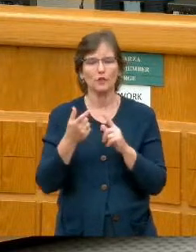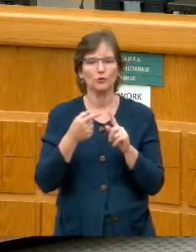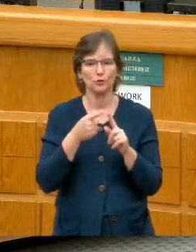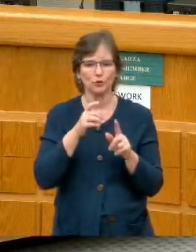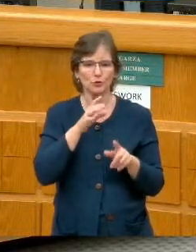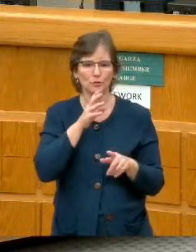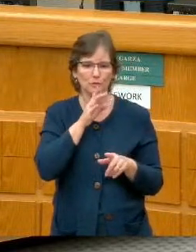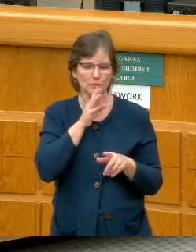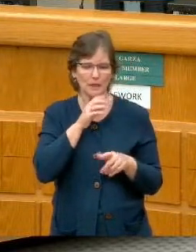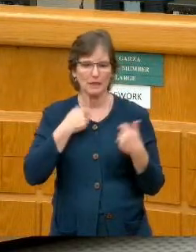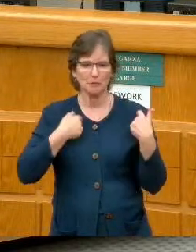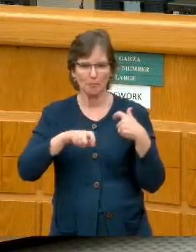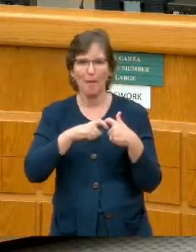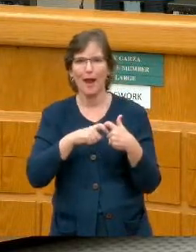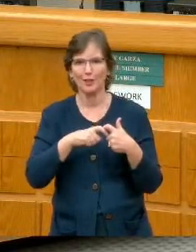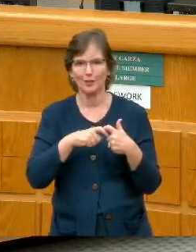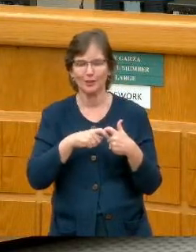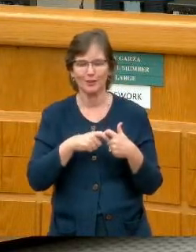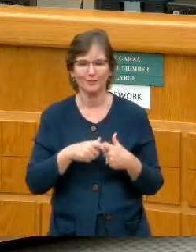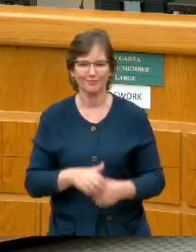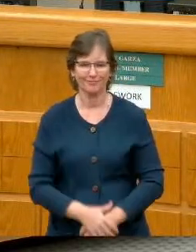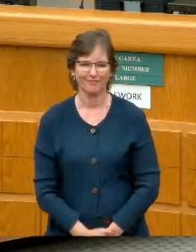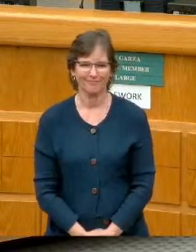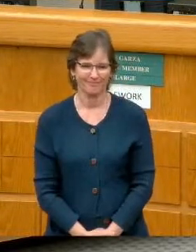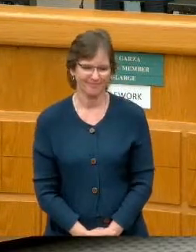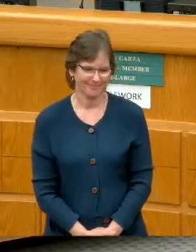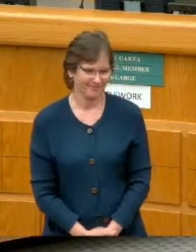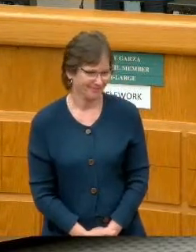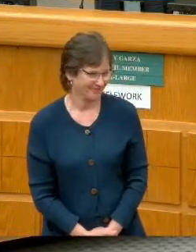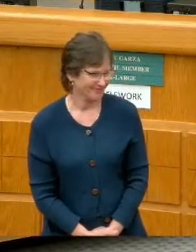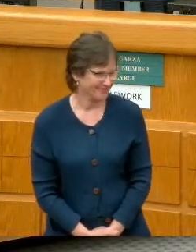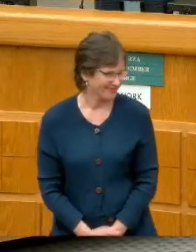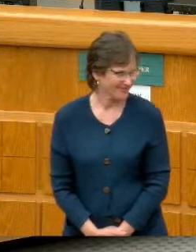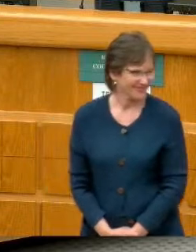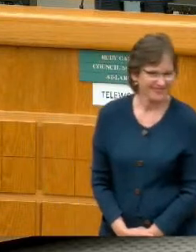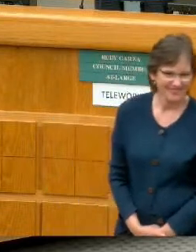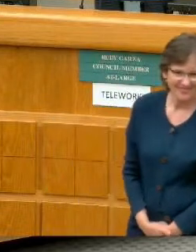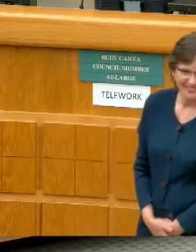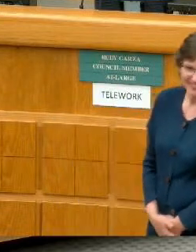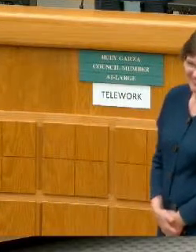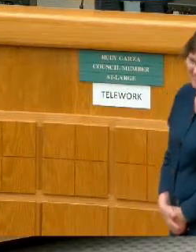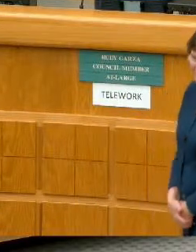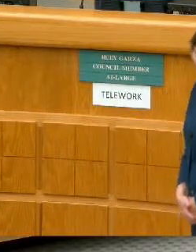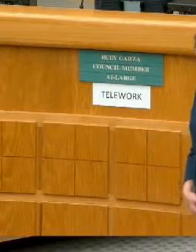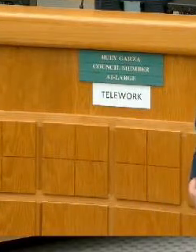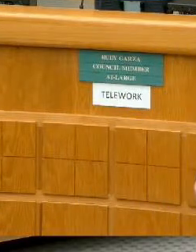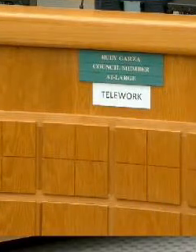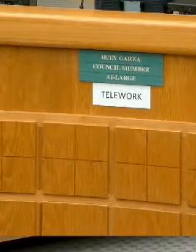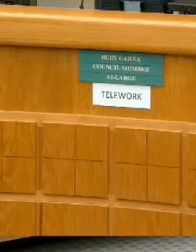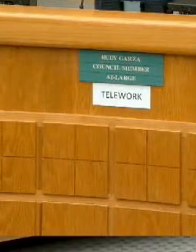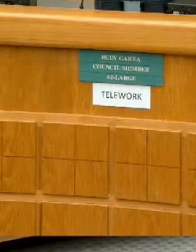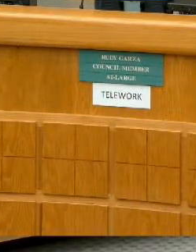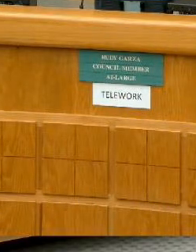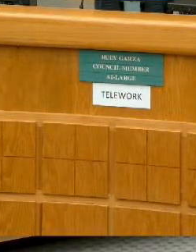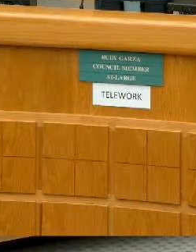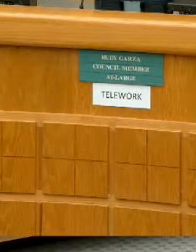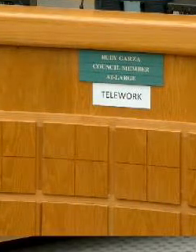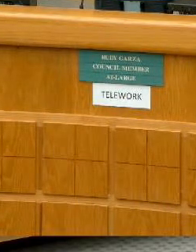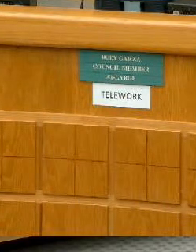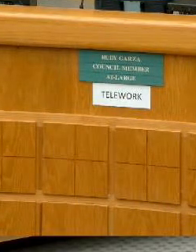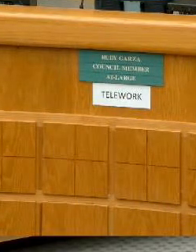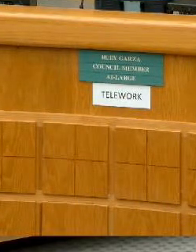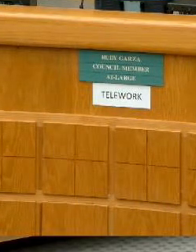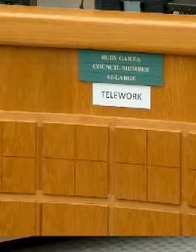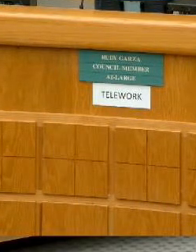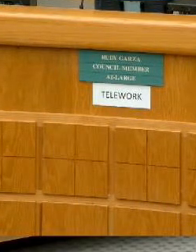El doctor Chris Baird dio ambos reportes. Primero indicó que el gobernador del estado dio una orden en donde los bares podrán operar al 50% de su capacidad